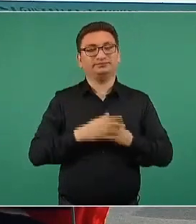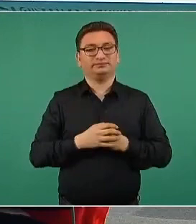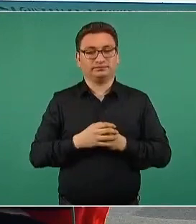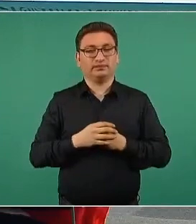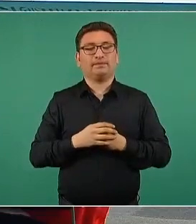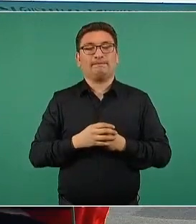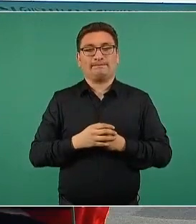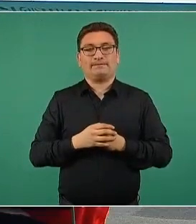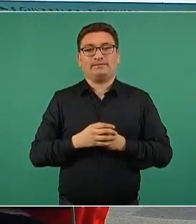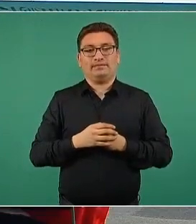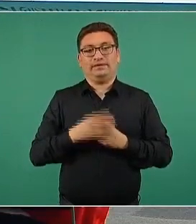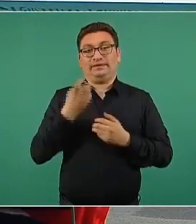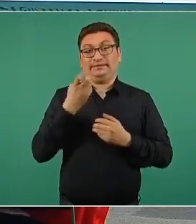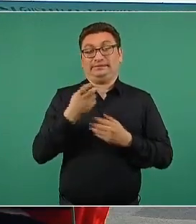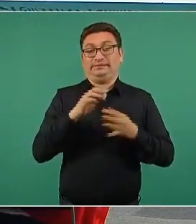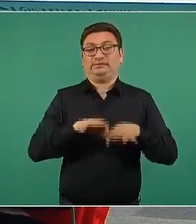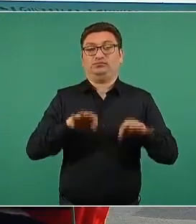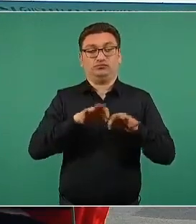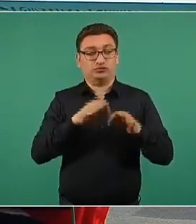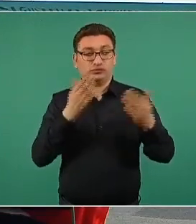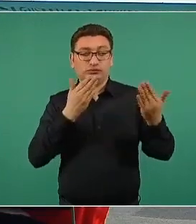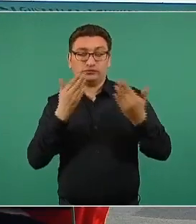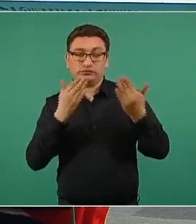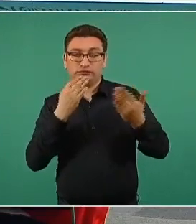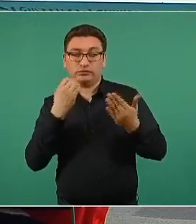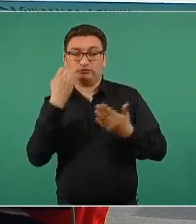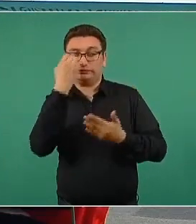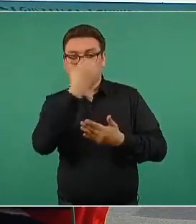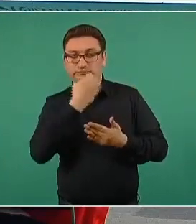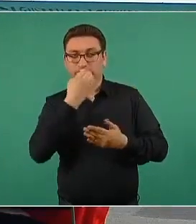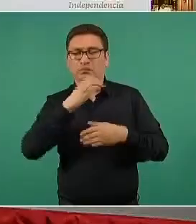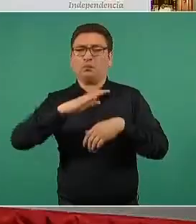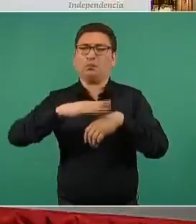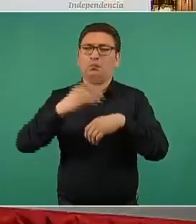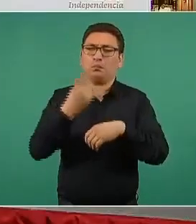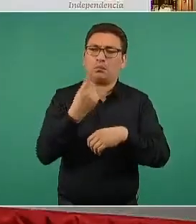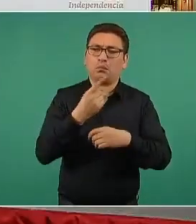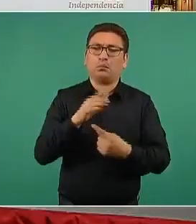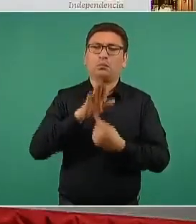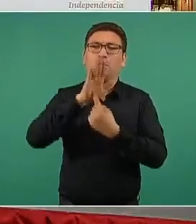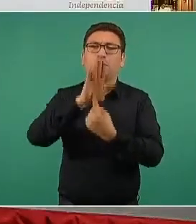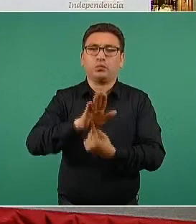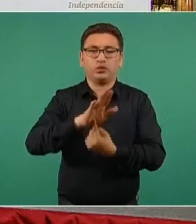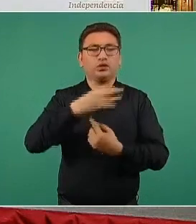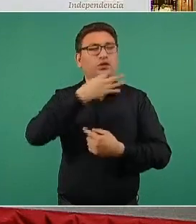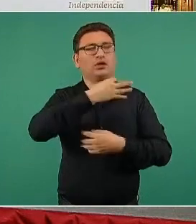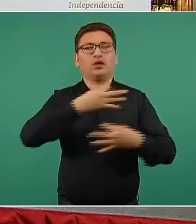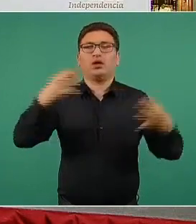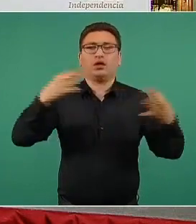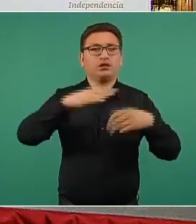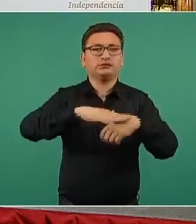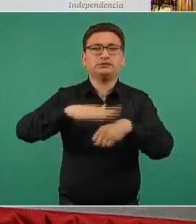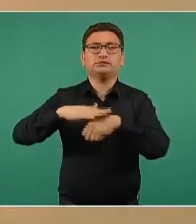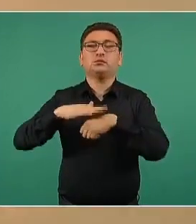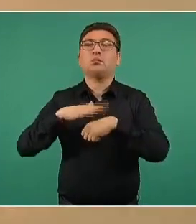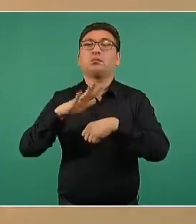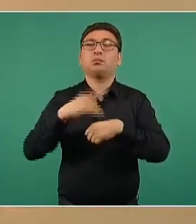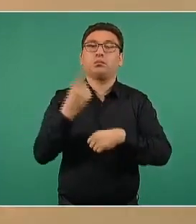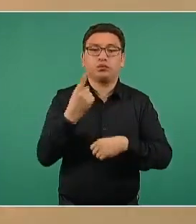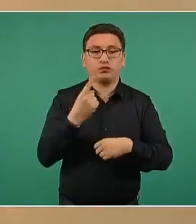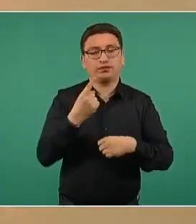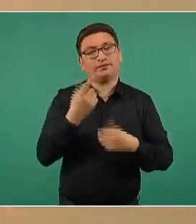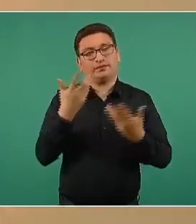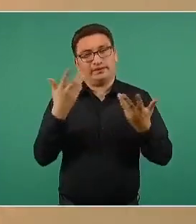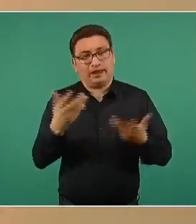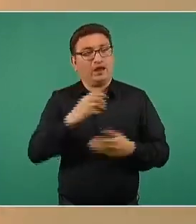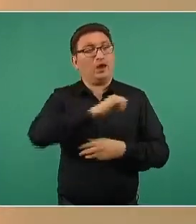y que pues es importante visualizar. ¿Por qué lo ponemos también y hacemos este llamado para su atención? Porque vemos